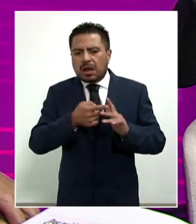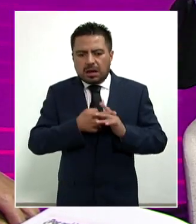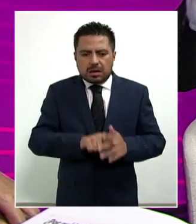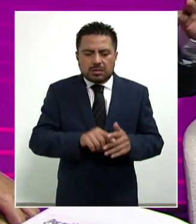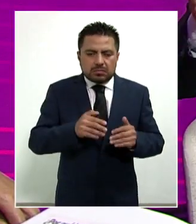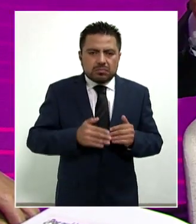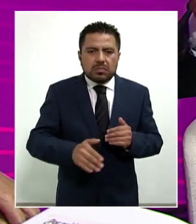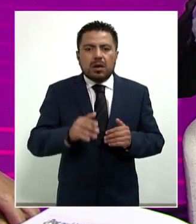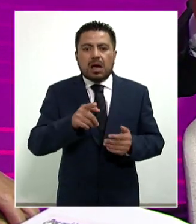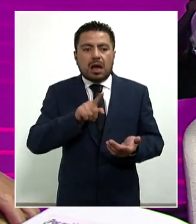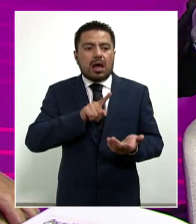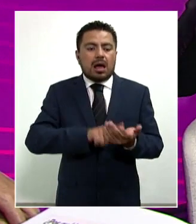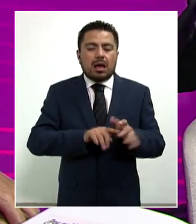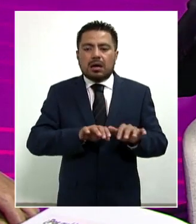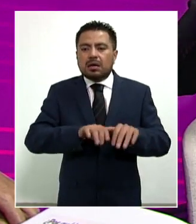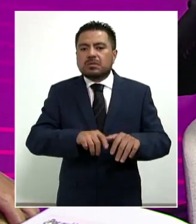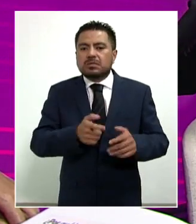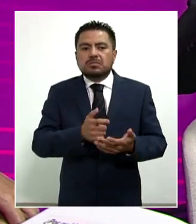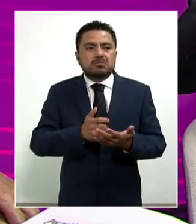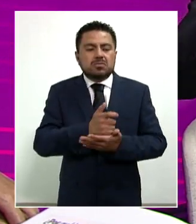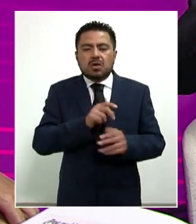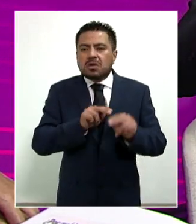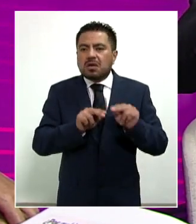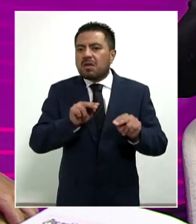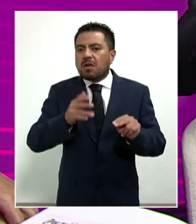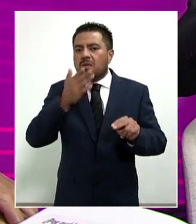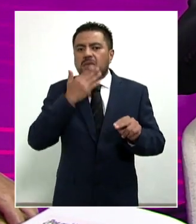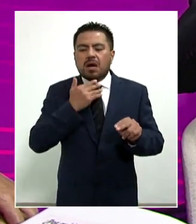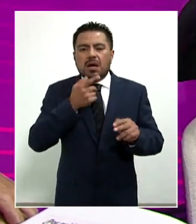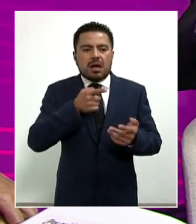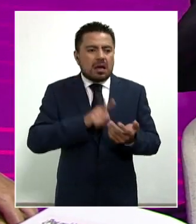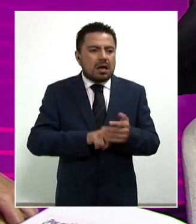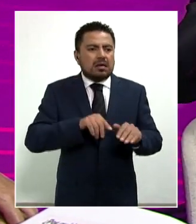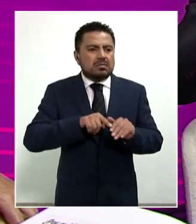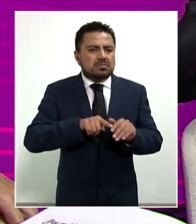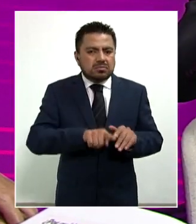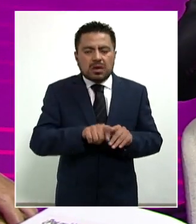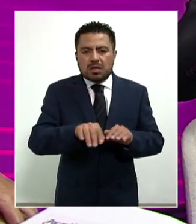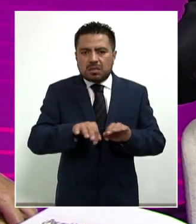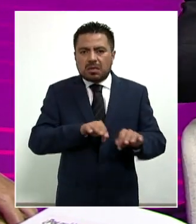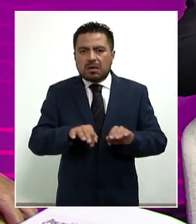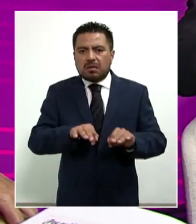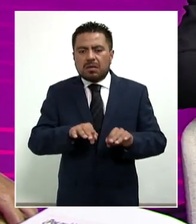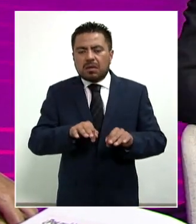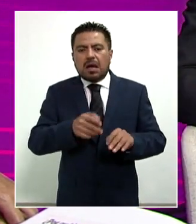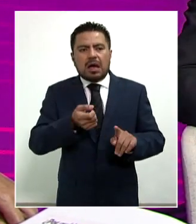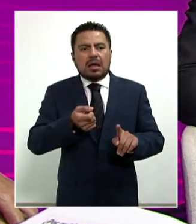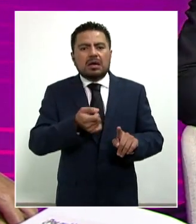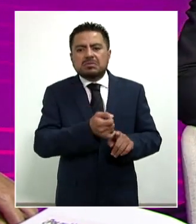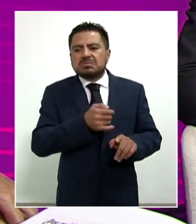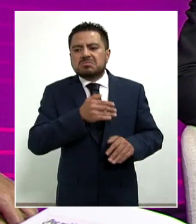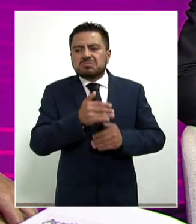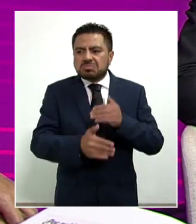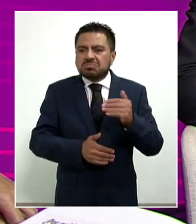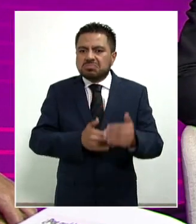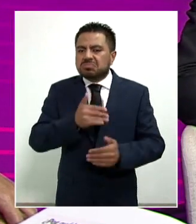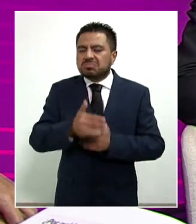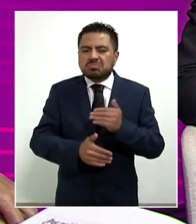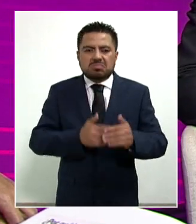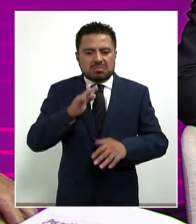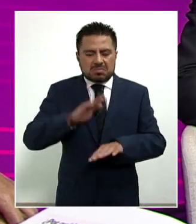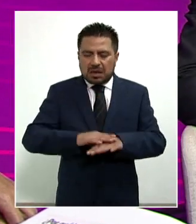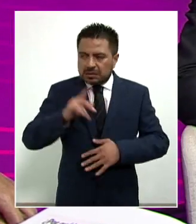inicial. Y si los ingresos tampoco nivelan ese arranque inicial, es decir, trabajar, pues así nos vamos a seguir por un Va a rato. ser